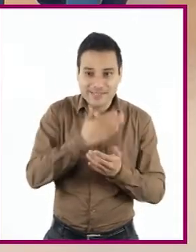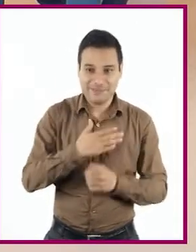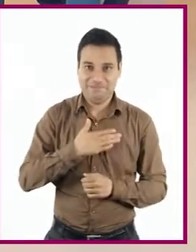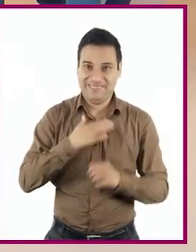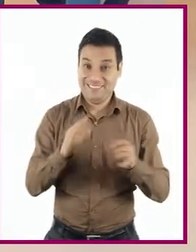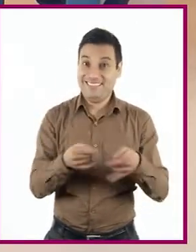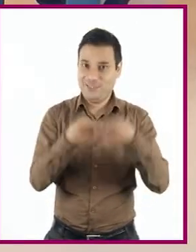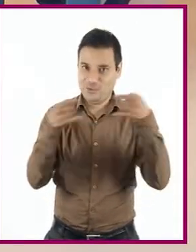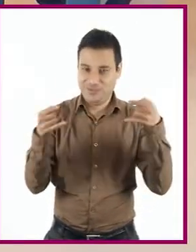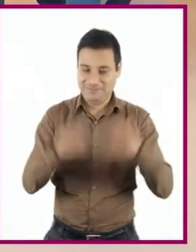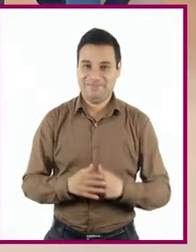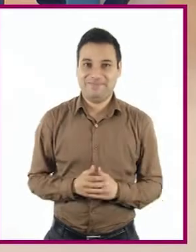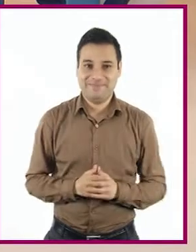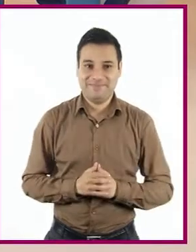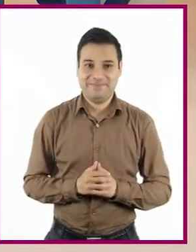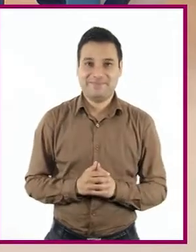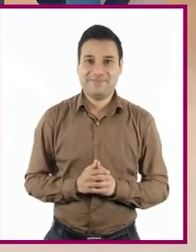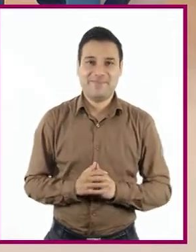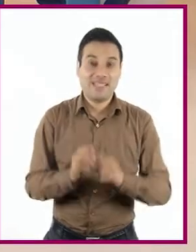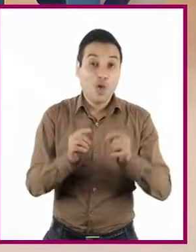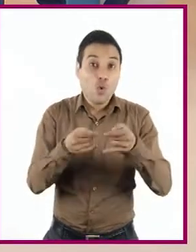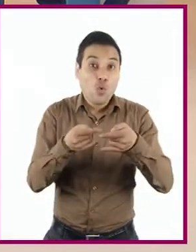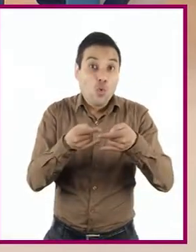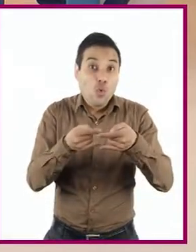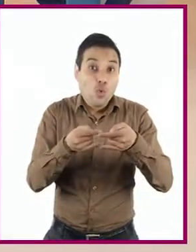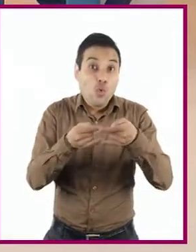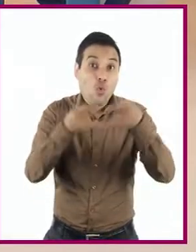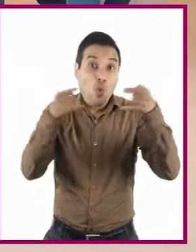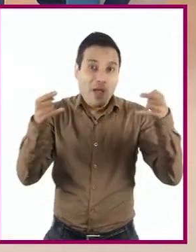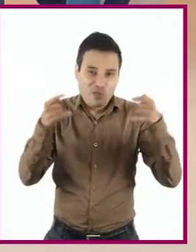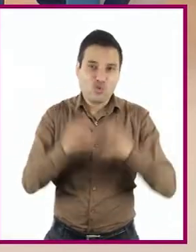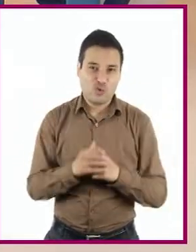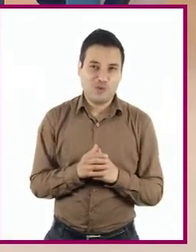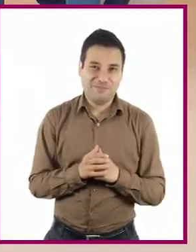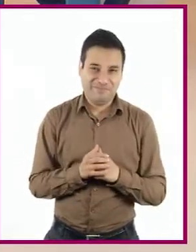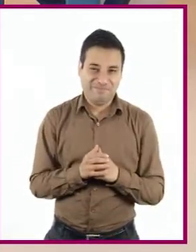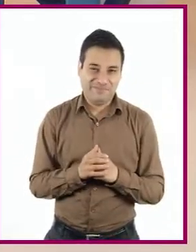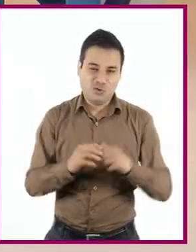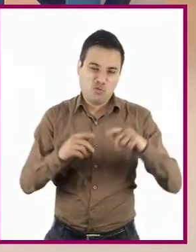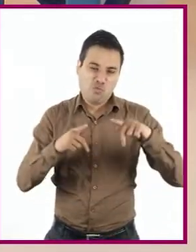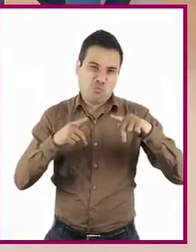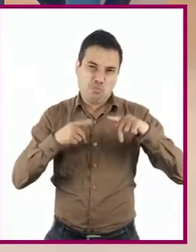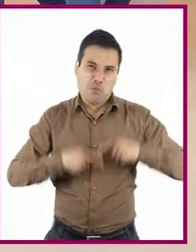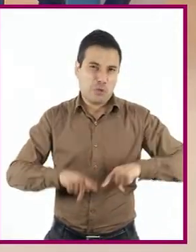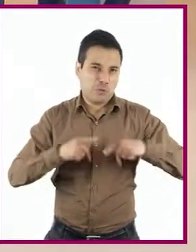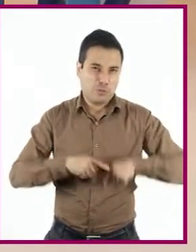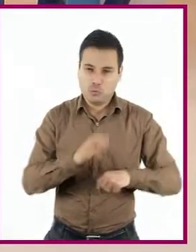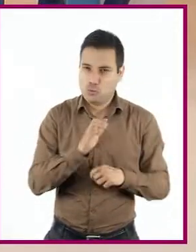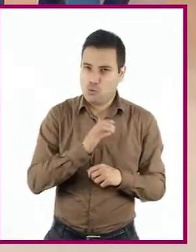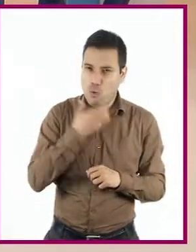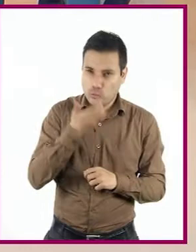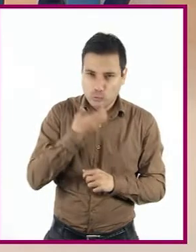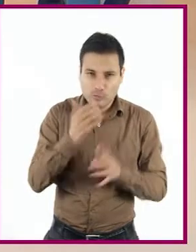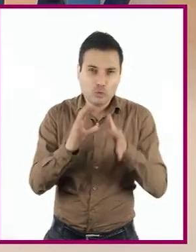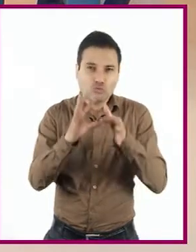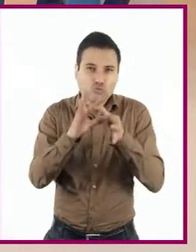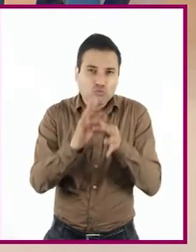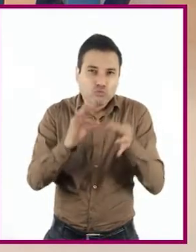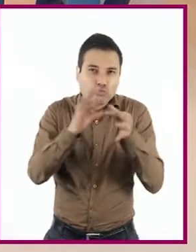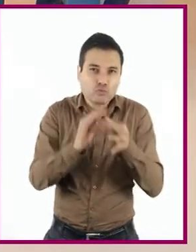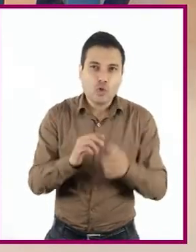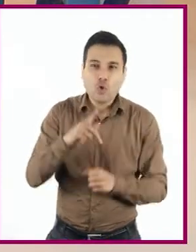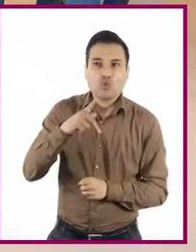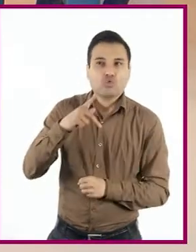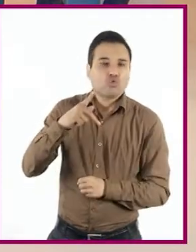memorias. Los cuentos y las leyendas de tradición oral son la memoria de una